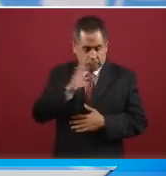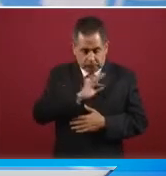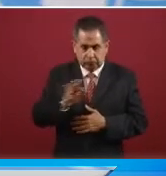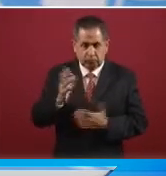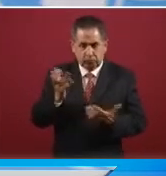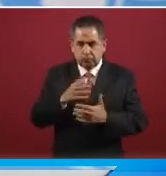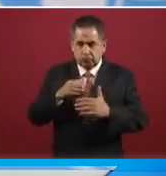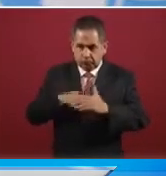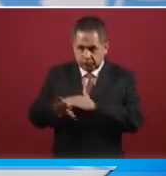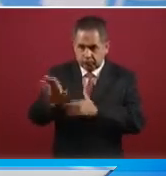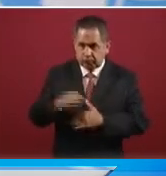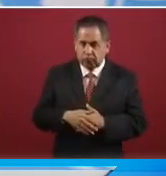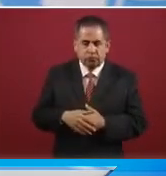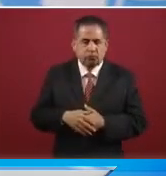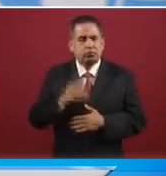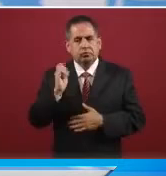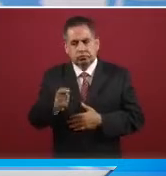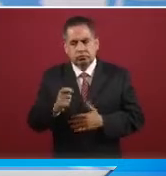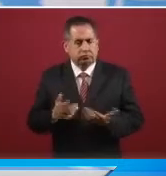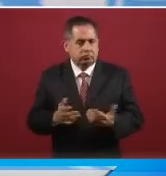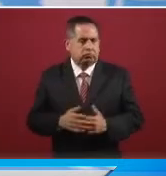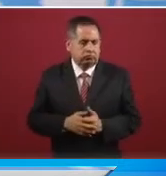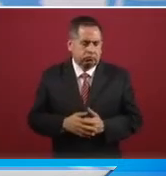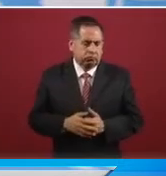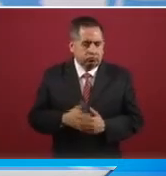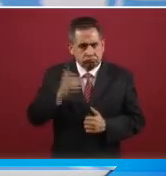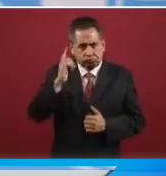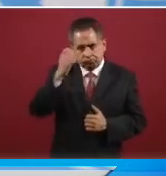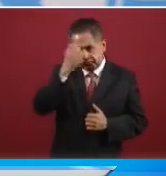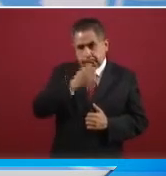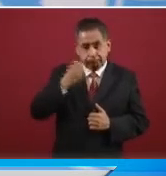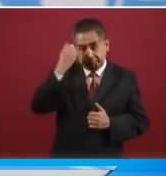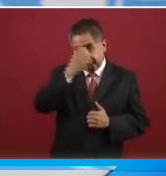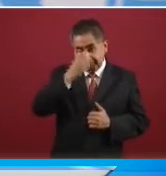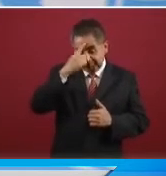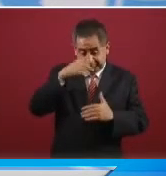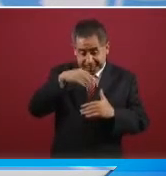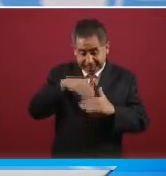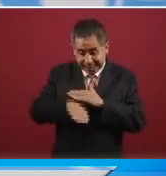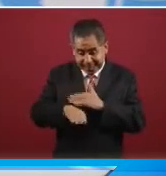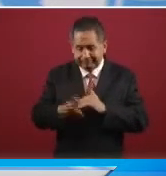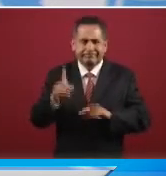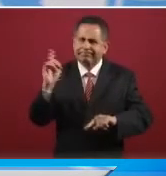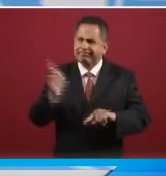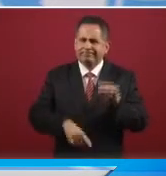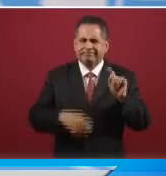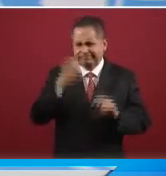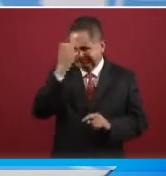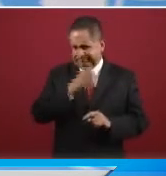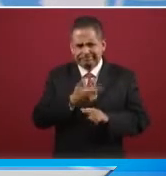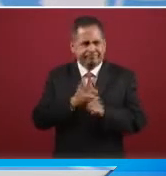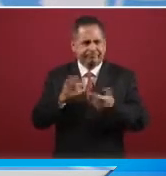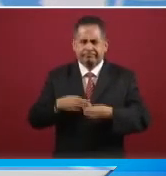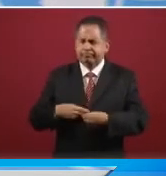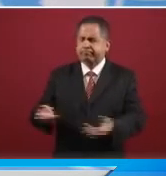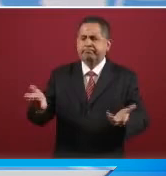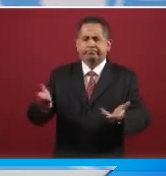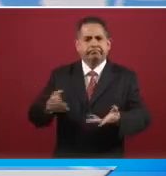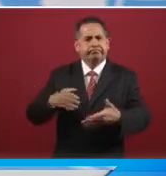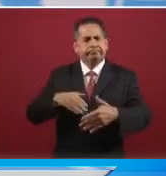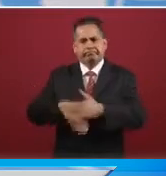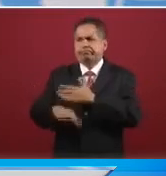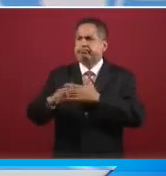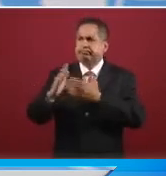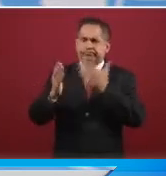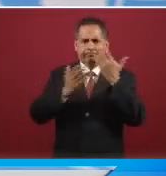presidente tiene el firme ideal de suprimir los exámenes de admisión y que todos puedan ingresar a la UNAM. Reafirma que la educación no es un privilegio, sino un derecho